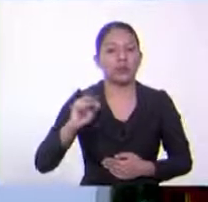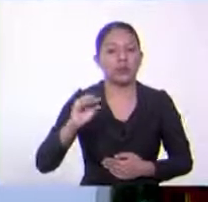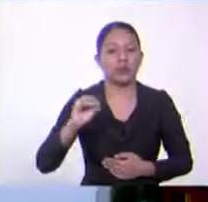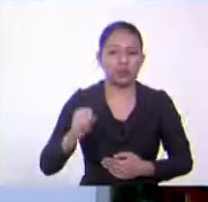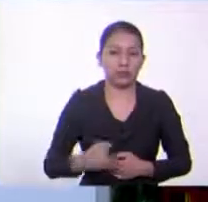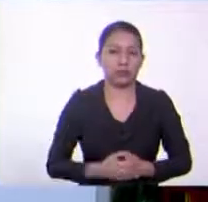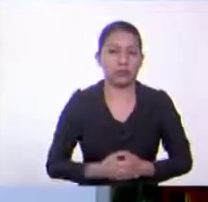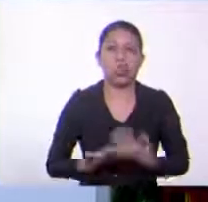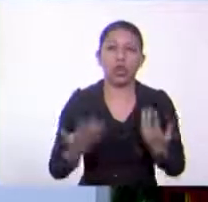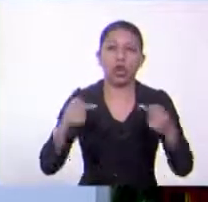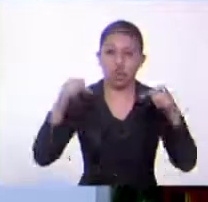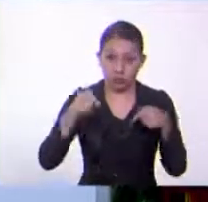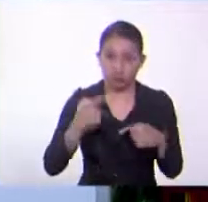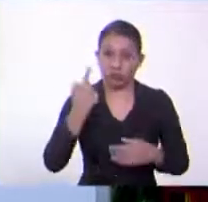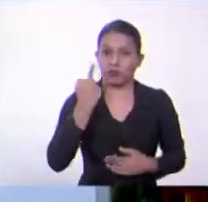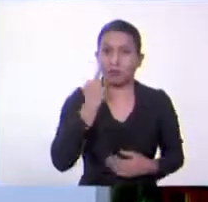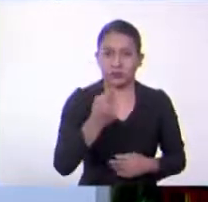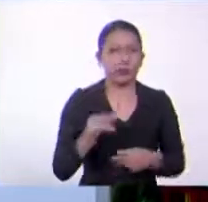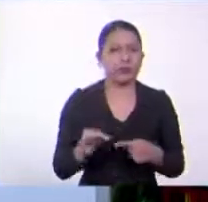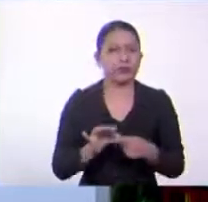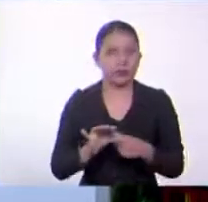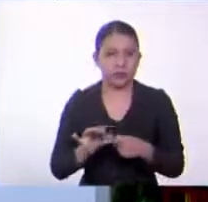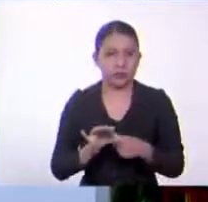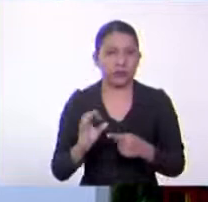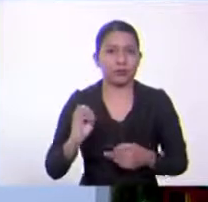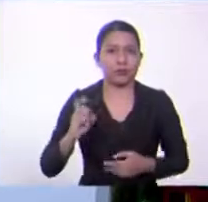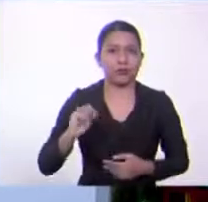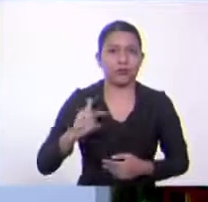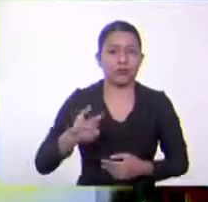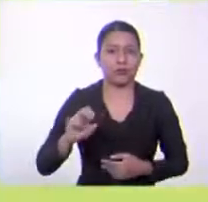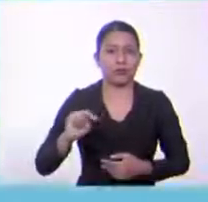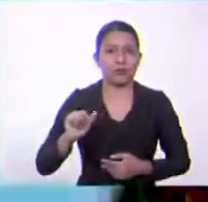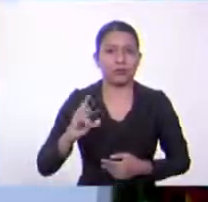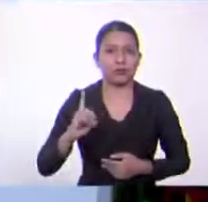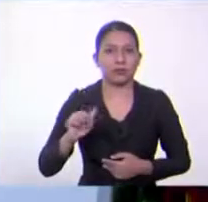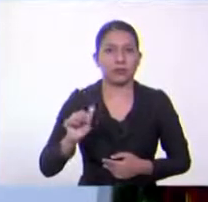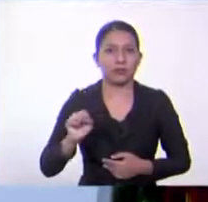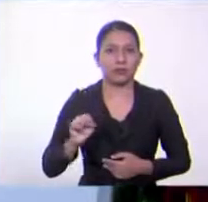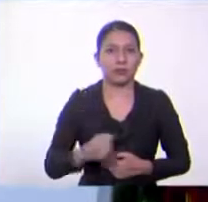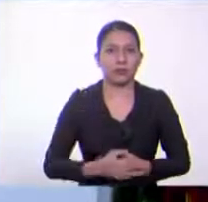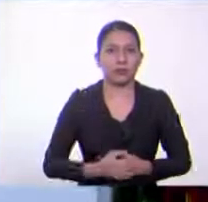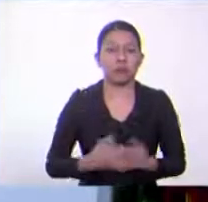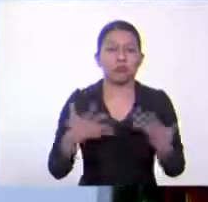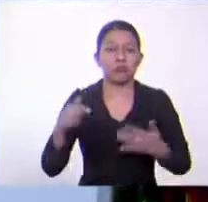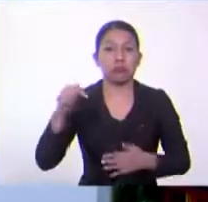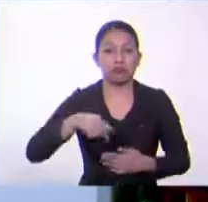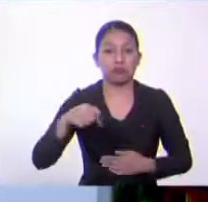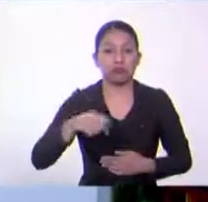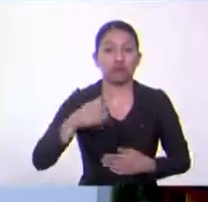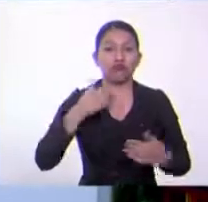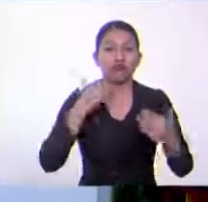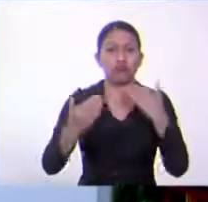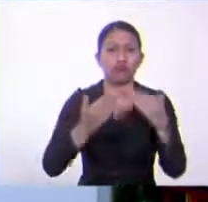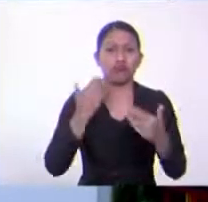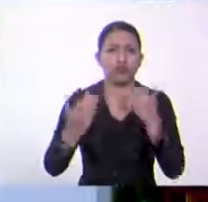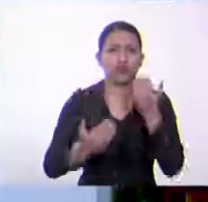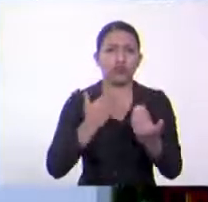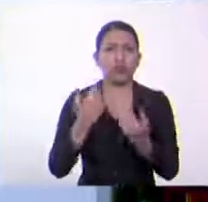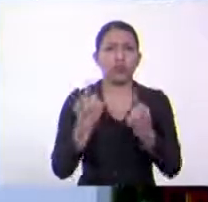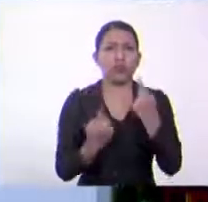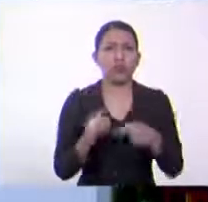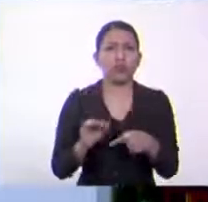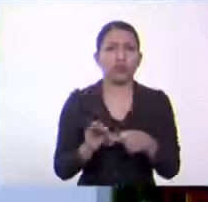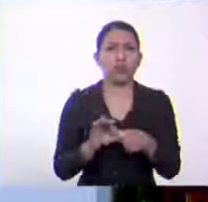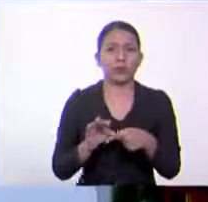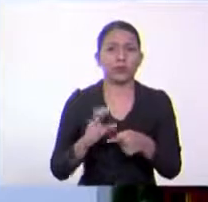Ahora vamos a ver las funciones oxigenadas. Ahora vamos a explicarles las